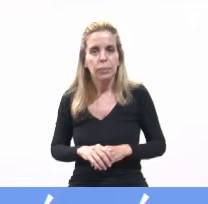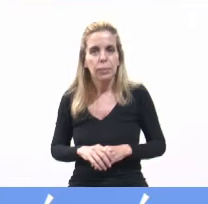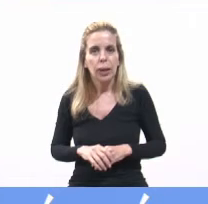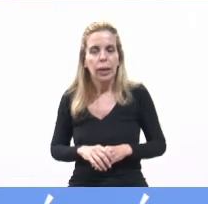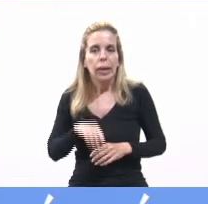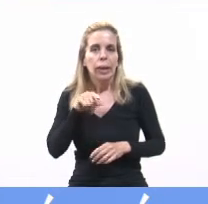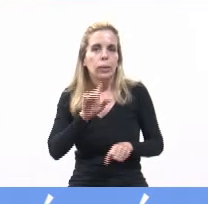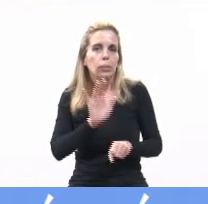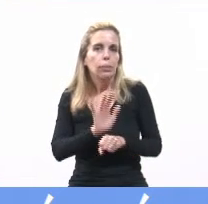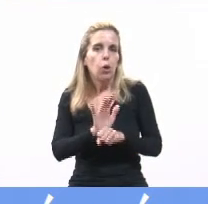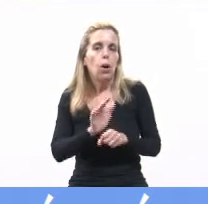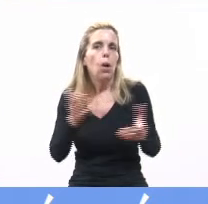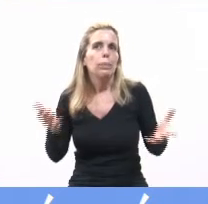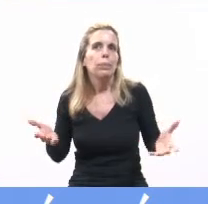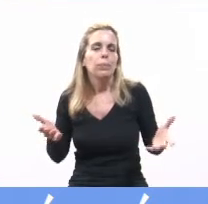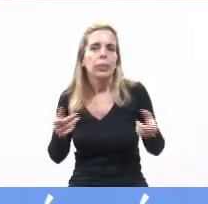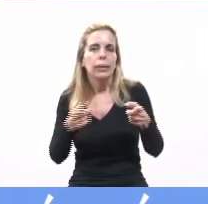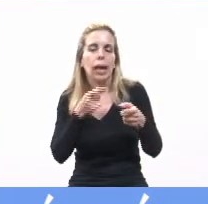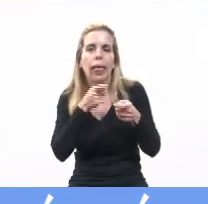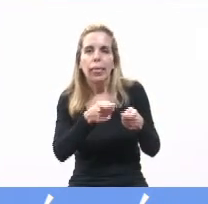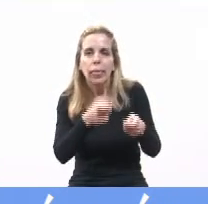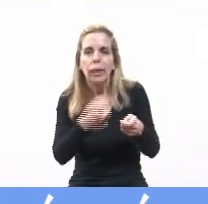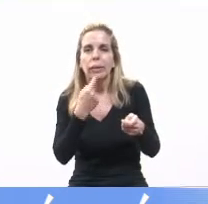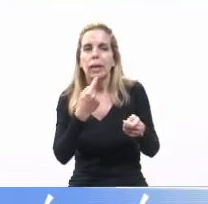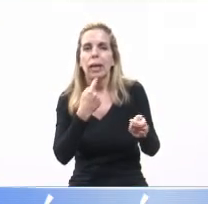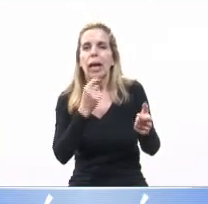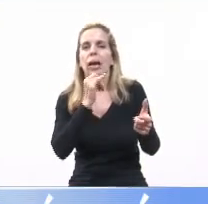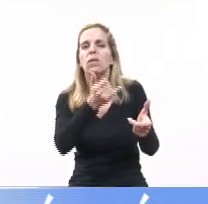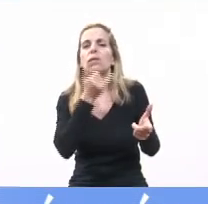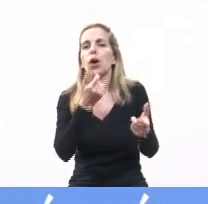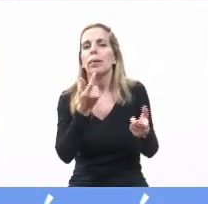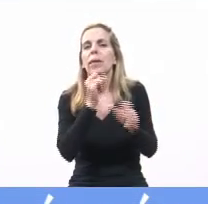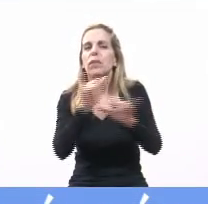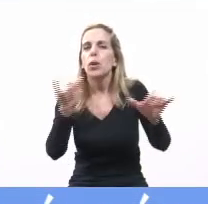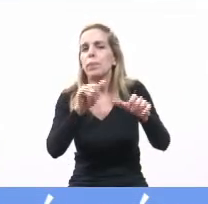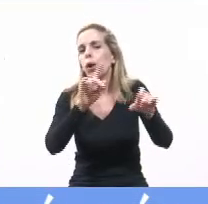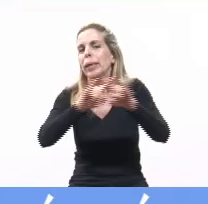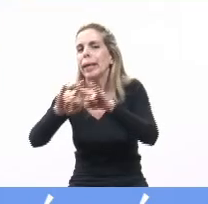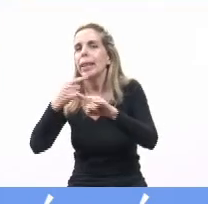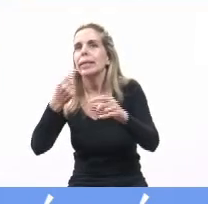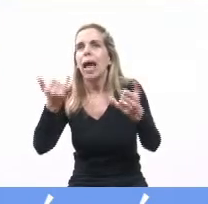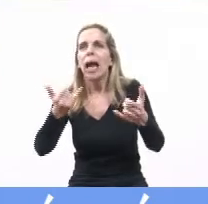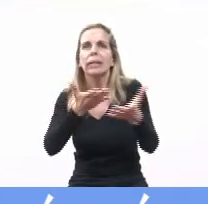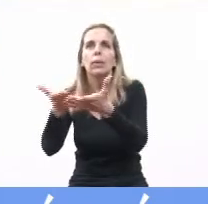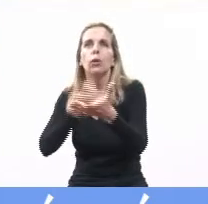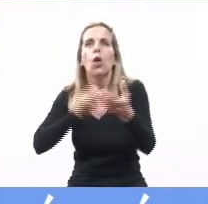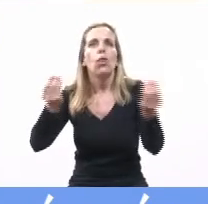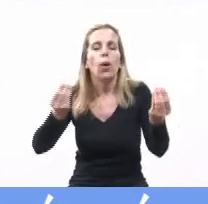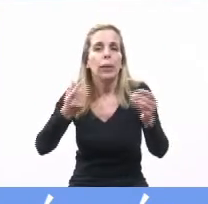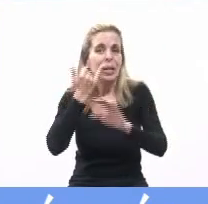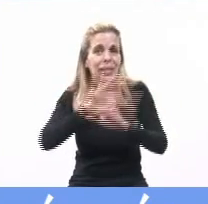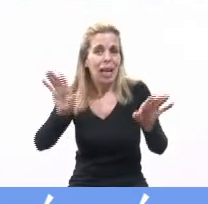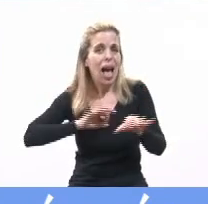es un paso obligarlo a que diga dónde tiene servicio, pero la verdad es que desde el año 93 están obligados a prestar